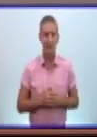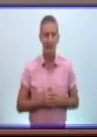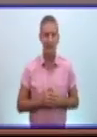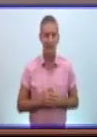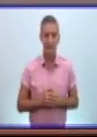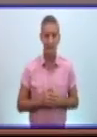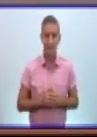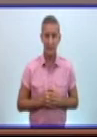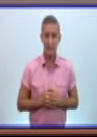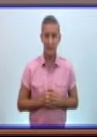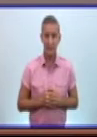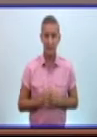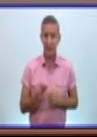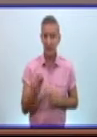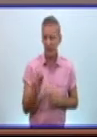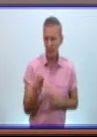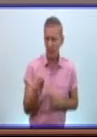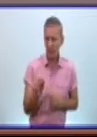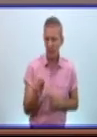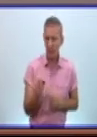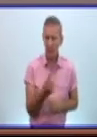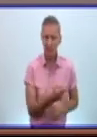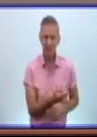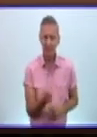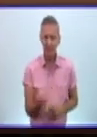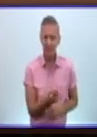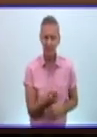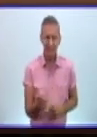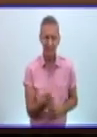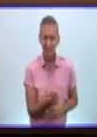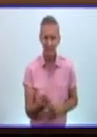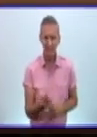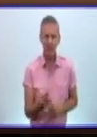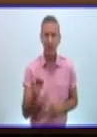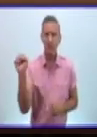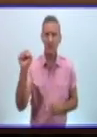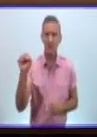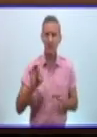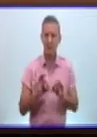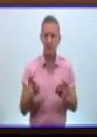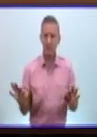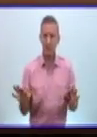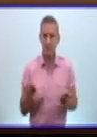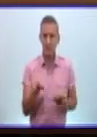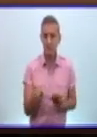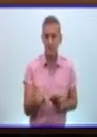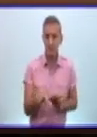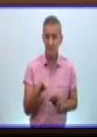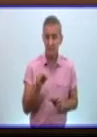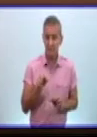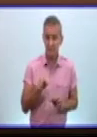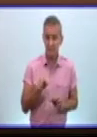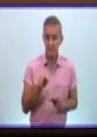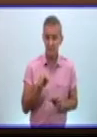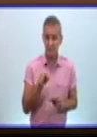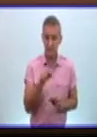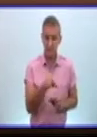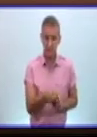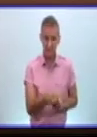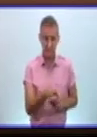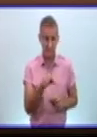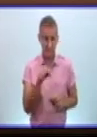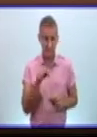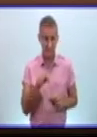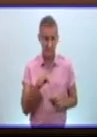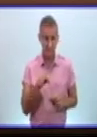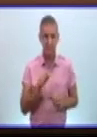tomar una pequeña muestra de cada una de estas sustancias puras. Tomamos una pequeña porción